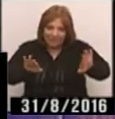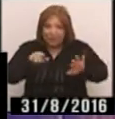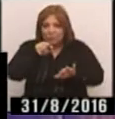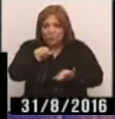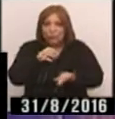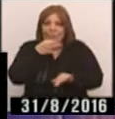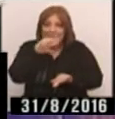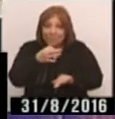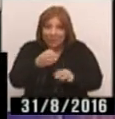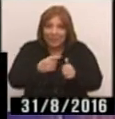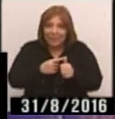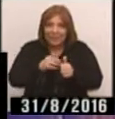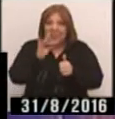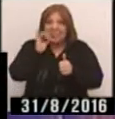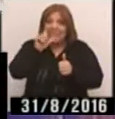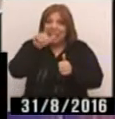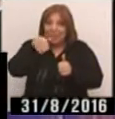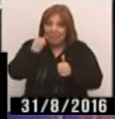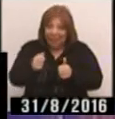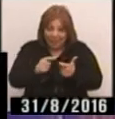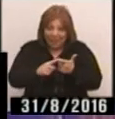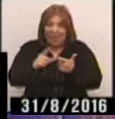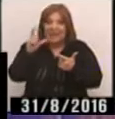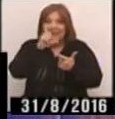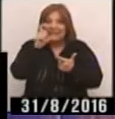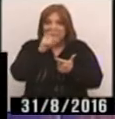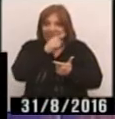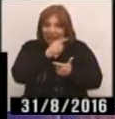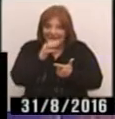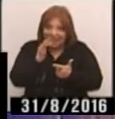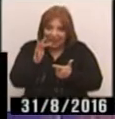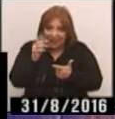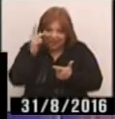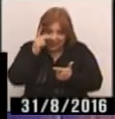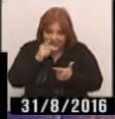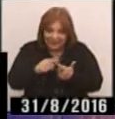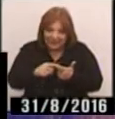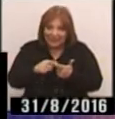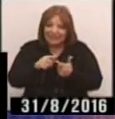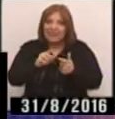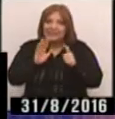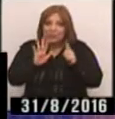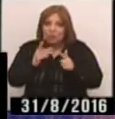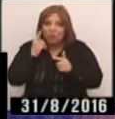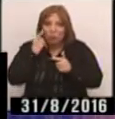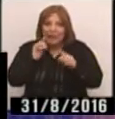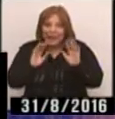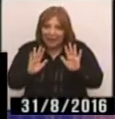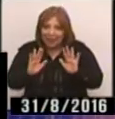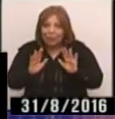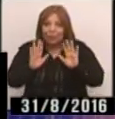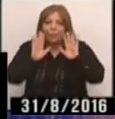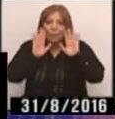Fernando, en el caso de Dilma Rousseff, en el caso de Cristina de Kirchner, creo que tuvo que ver más